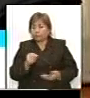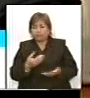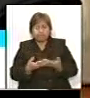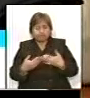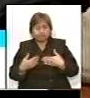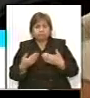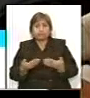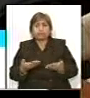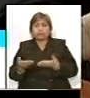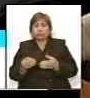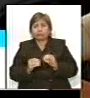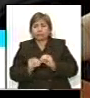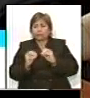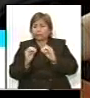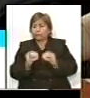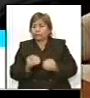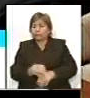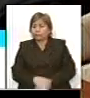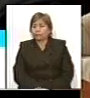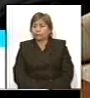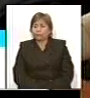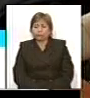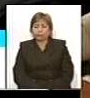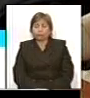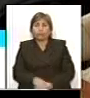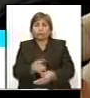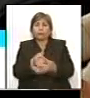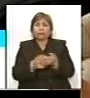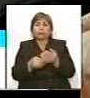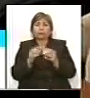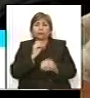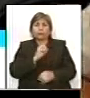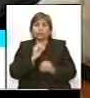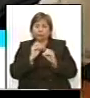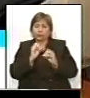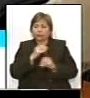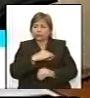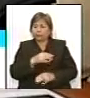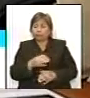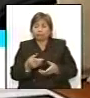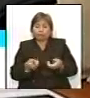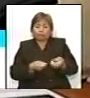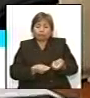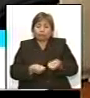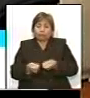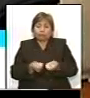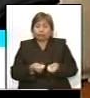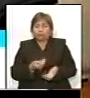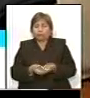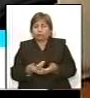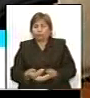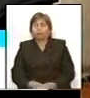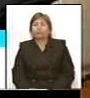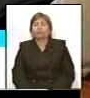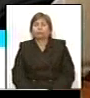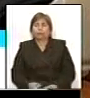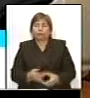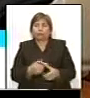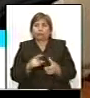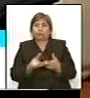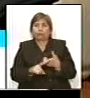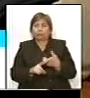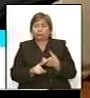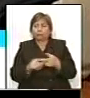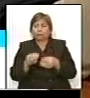el traslado al ente que realmente va a ser la beneficiaria, ¿no? En este caso, las jerezas o las direzas. Entonces, esos